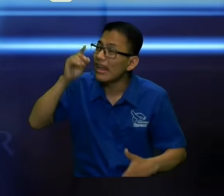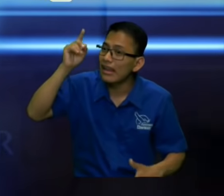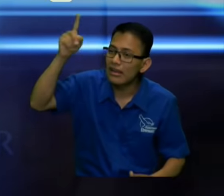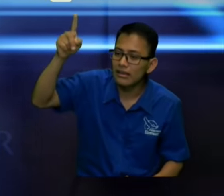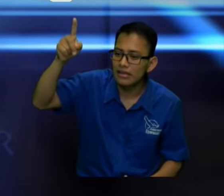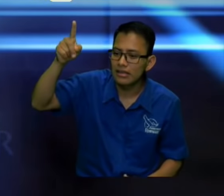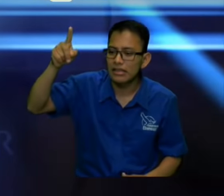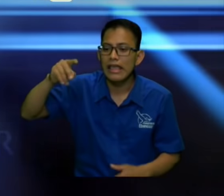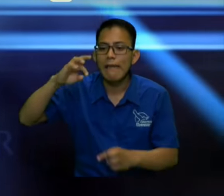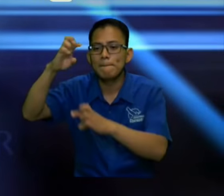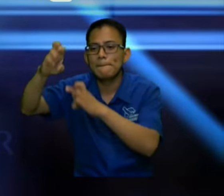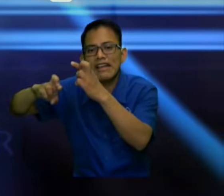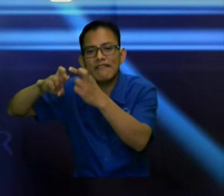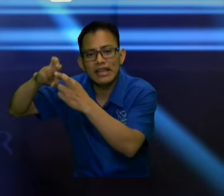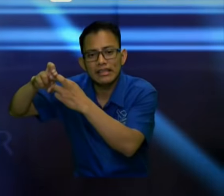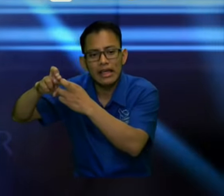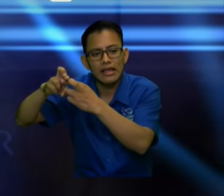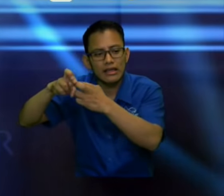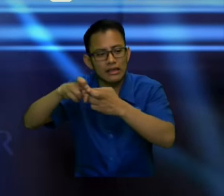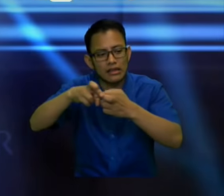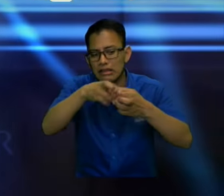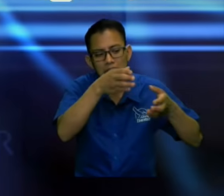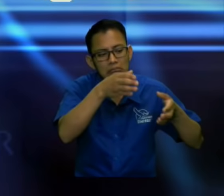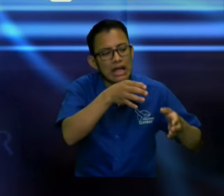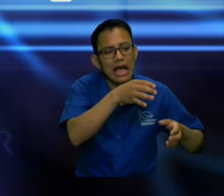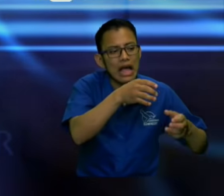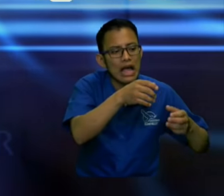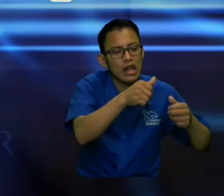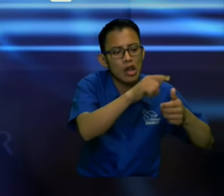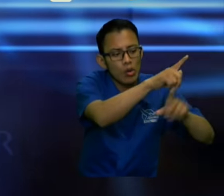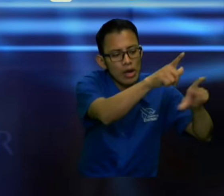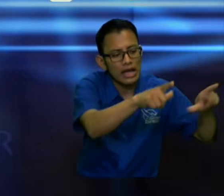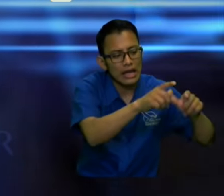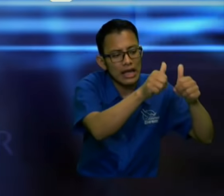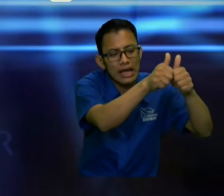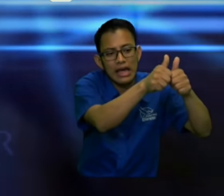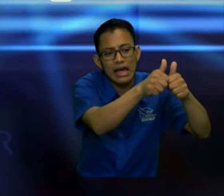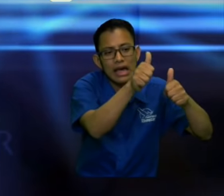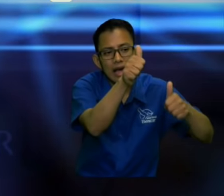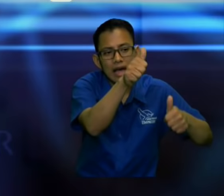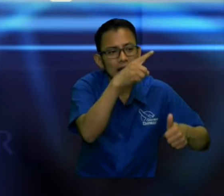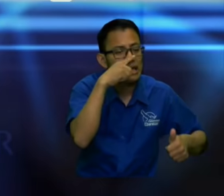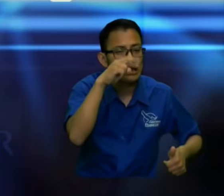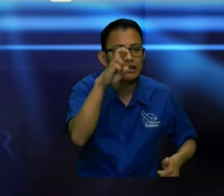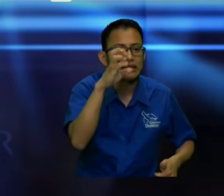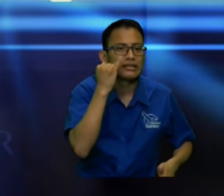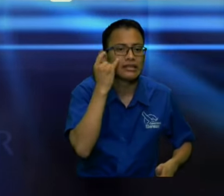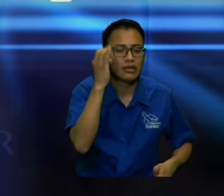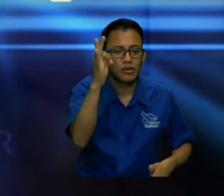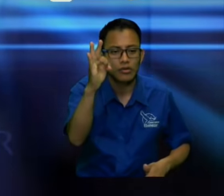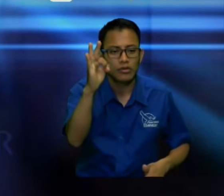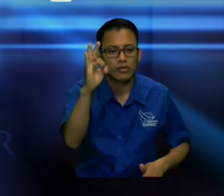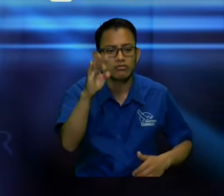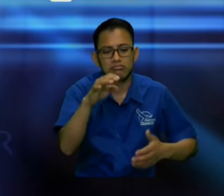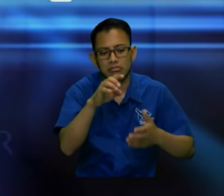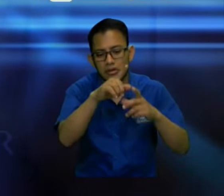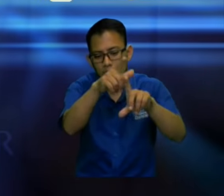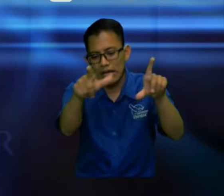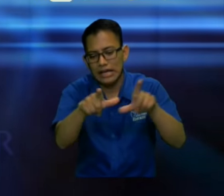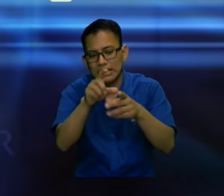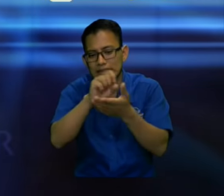Atrio, lugar santo y lugar santísimo. Entonces, a ver, quiero parar solo para hacer para puntualizar algo.